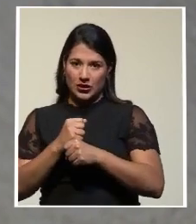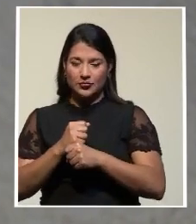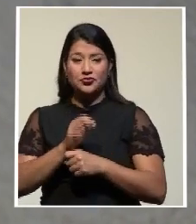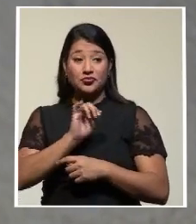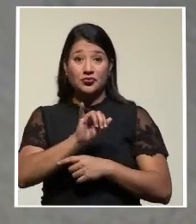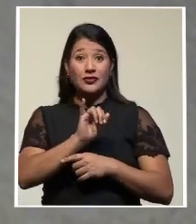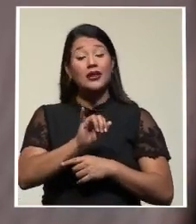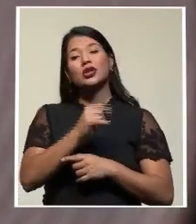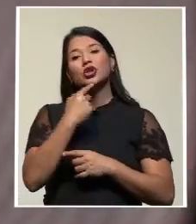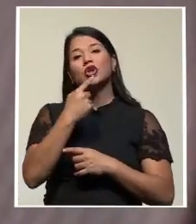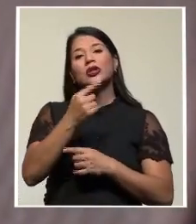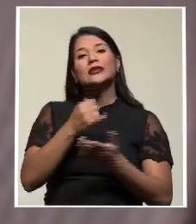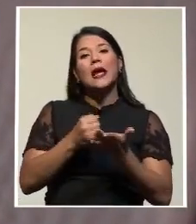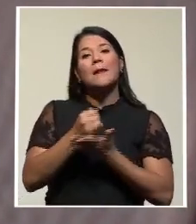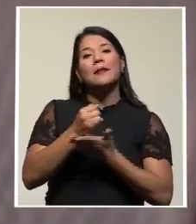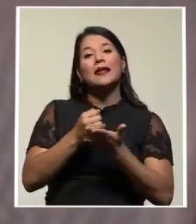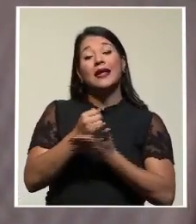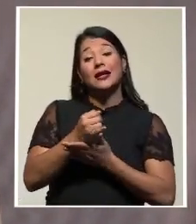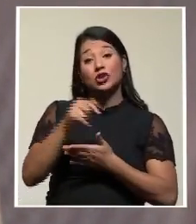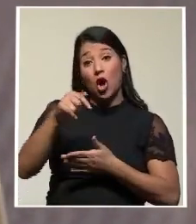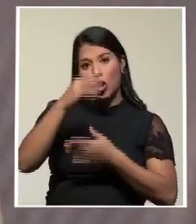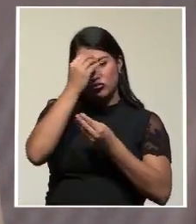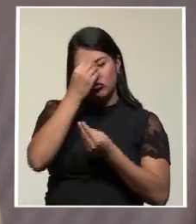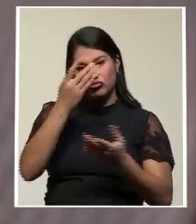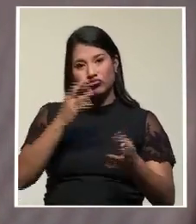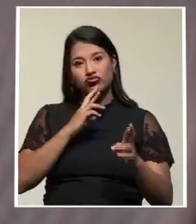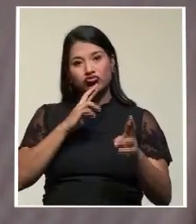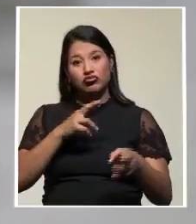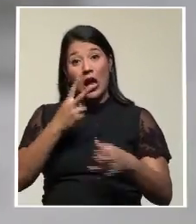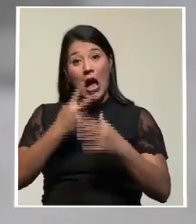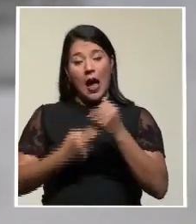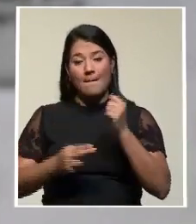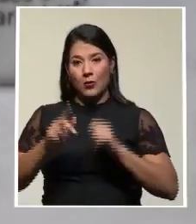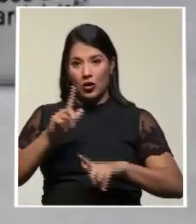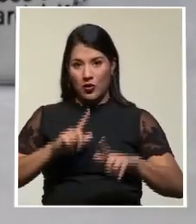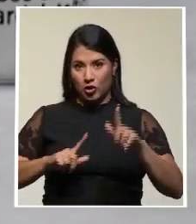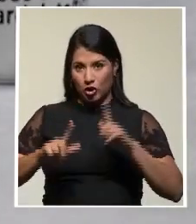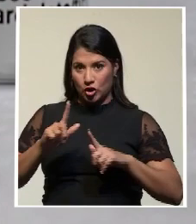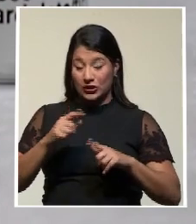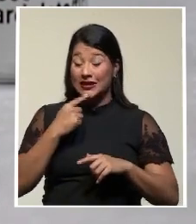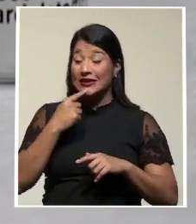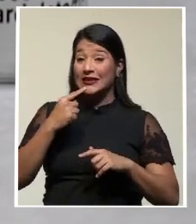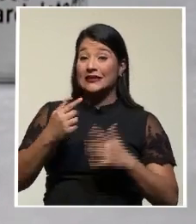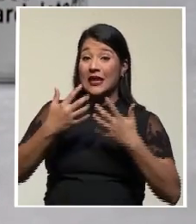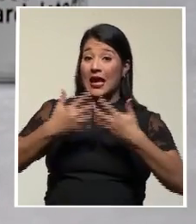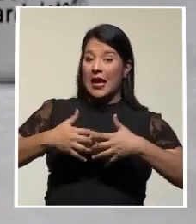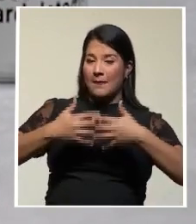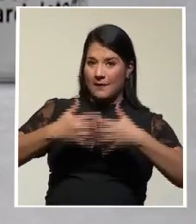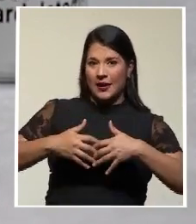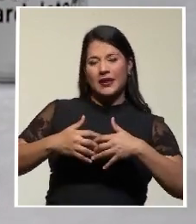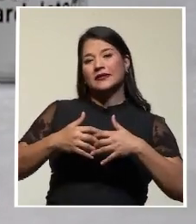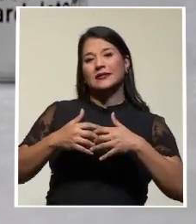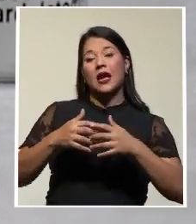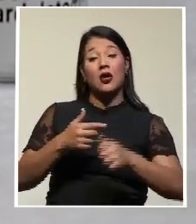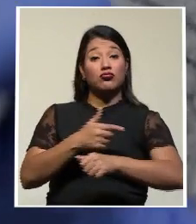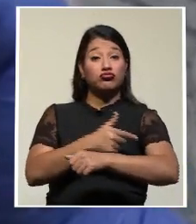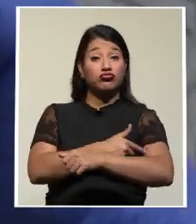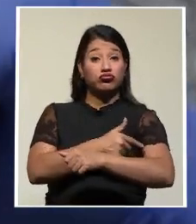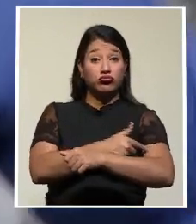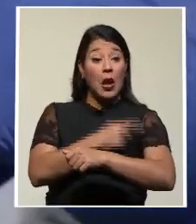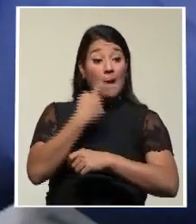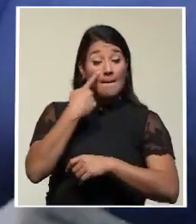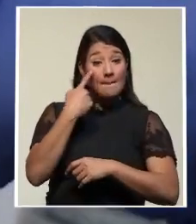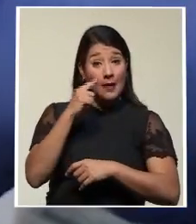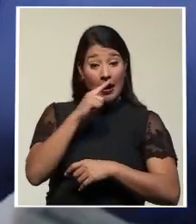de un estudio anunciados el lunes por ambos laboratorios. Según las compañías, los inmunizantes administrados a esta